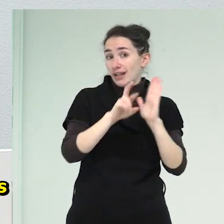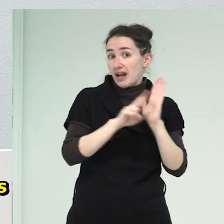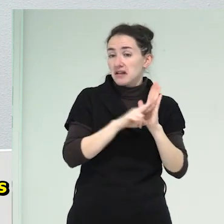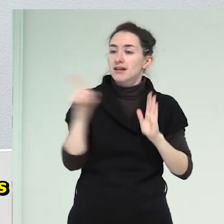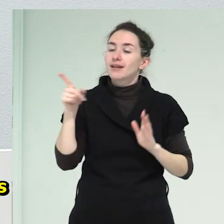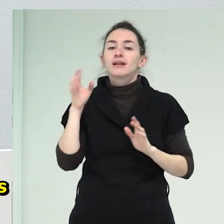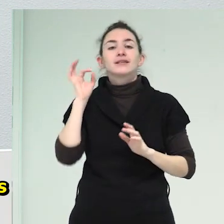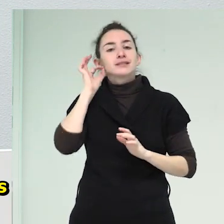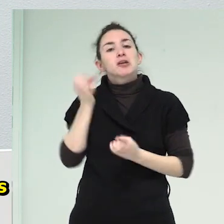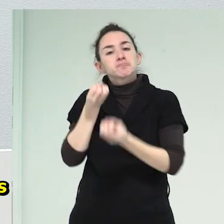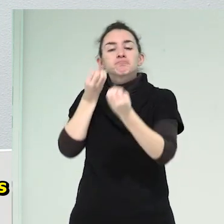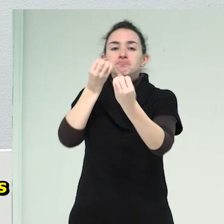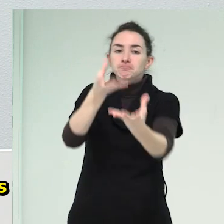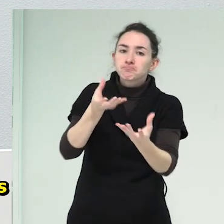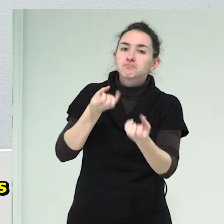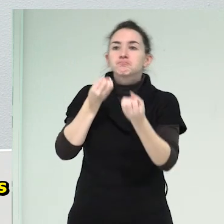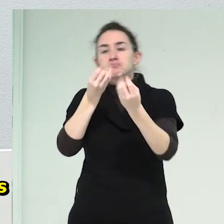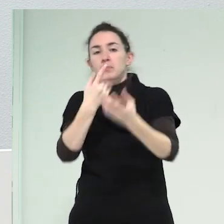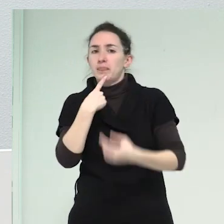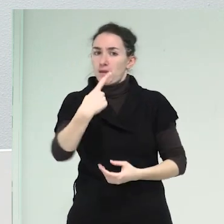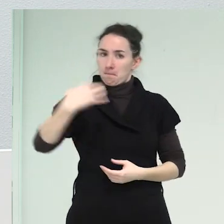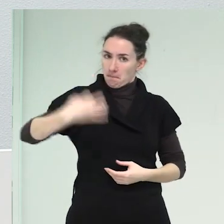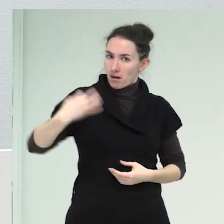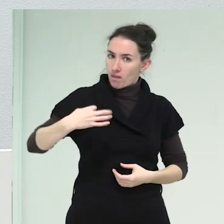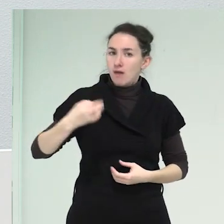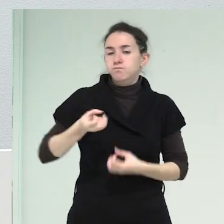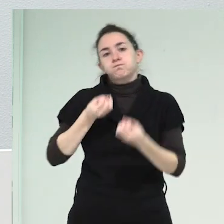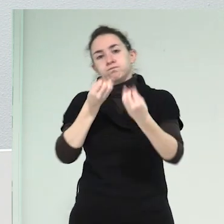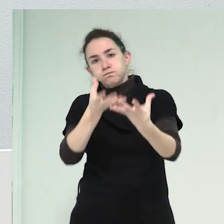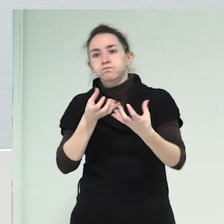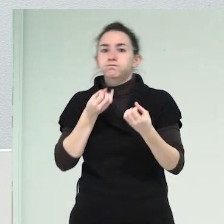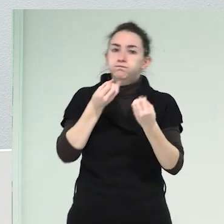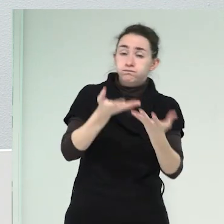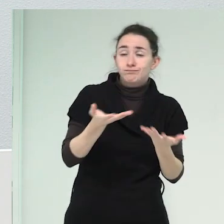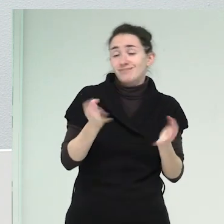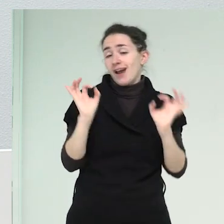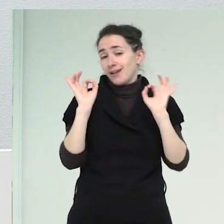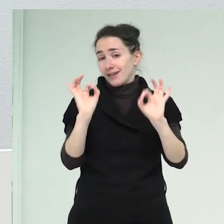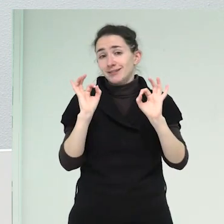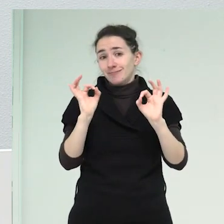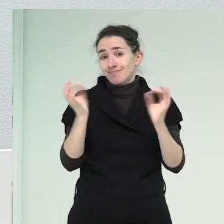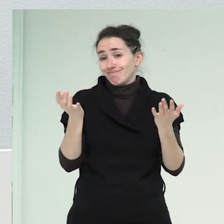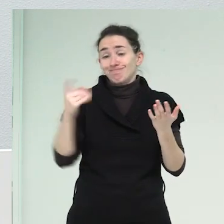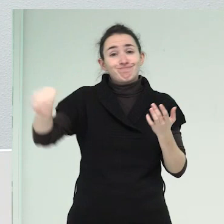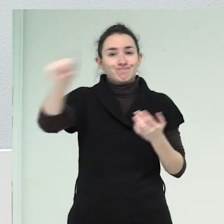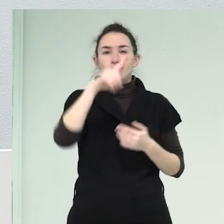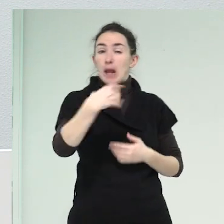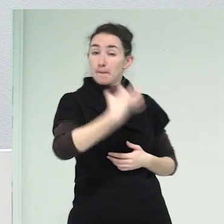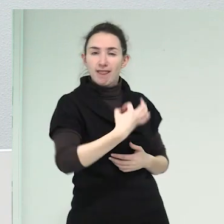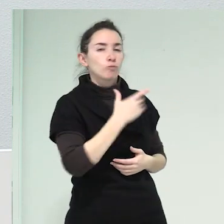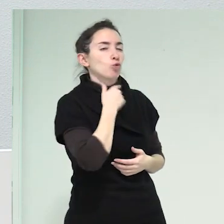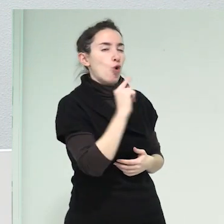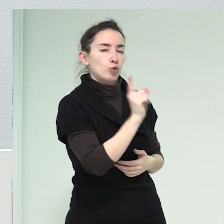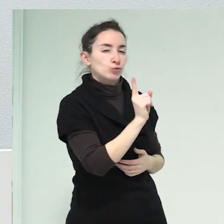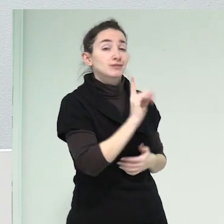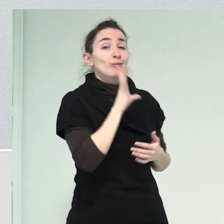unas declaraciones diciendo la verdad, y como siempre pasa, pues a veces la verdad no nos gusta. Y entonces estas han sido